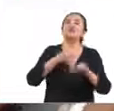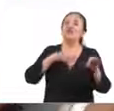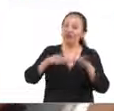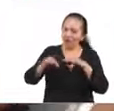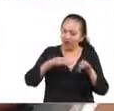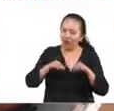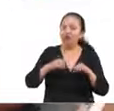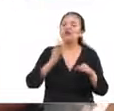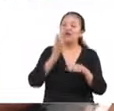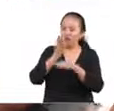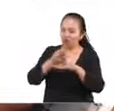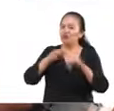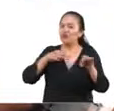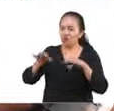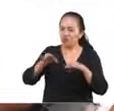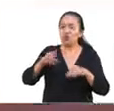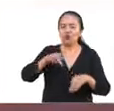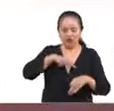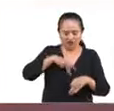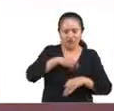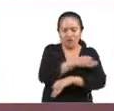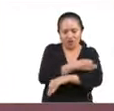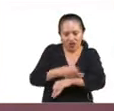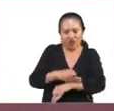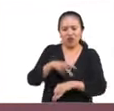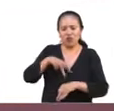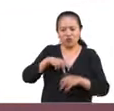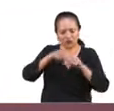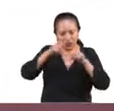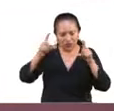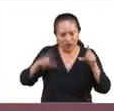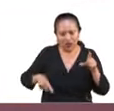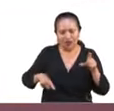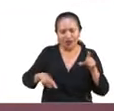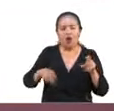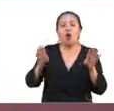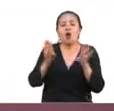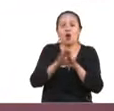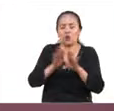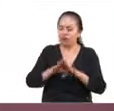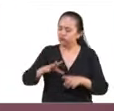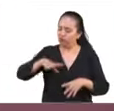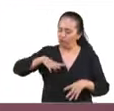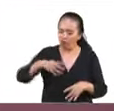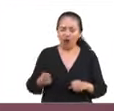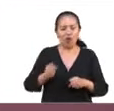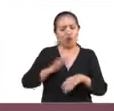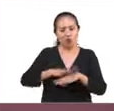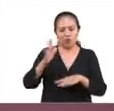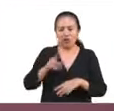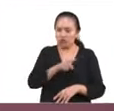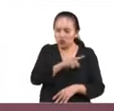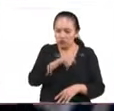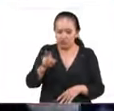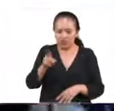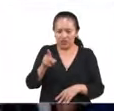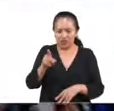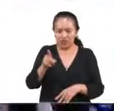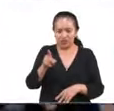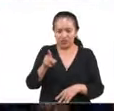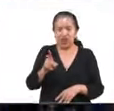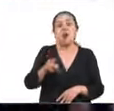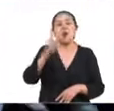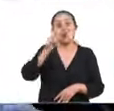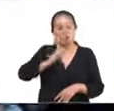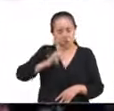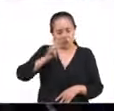nuestros pueblos, por nuestro México. Salimos adelante poniendo todo nuestro esfuerzo, y ustedes están mostrando